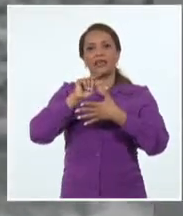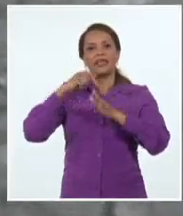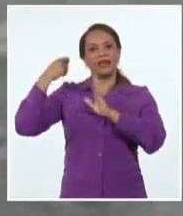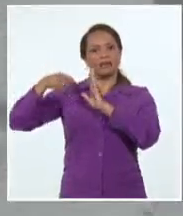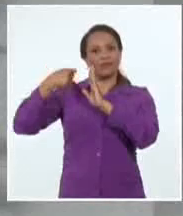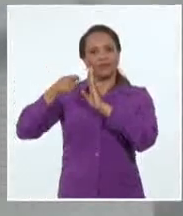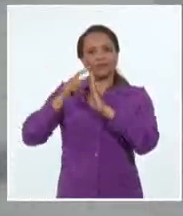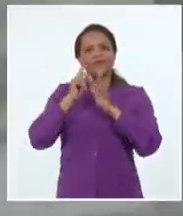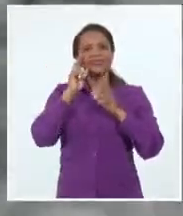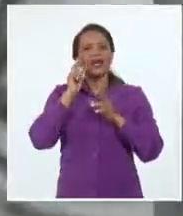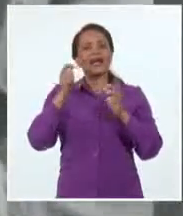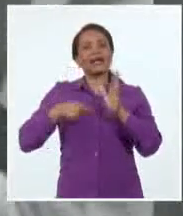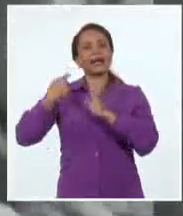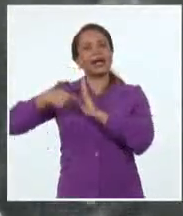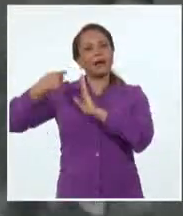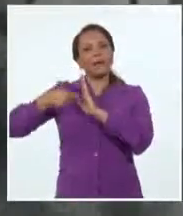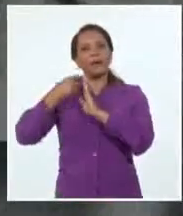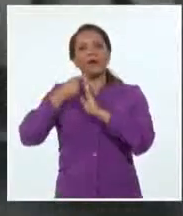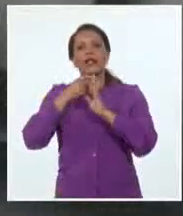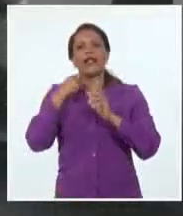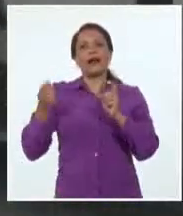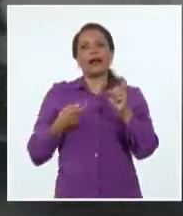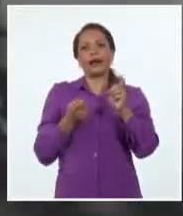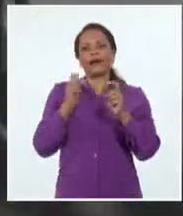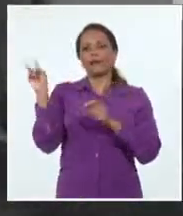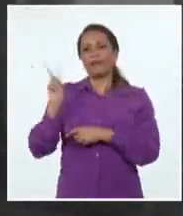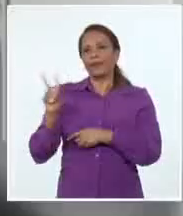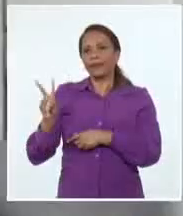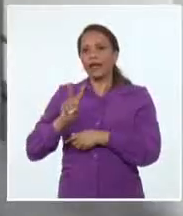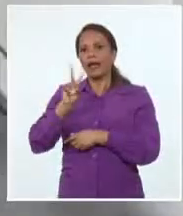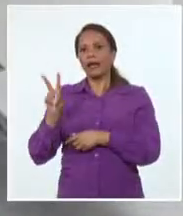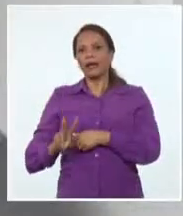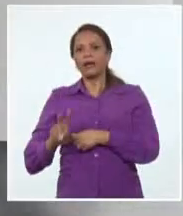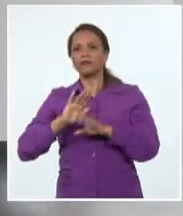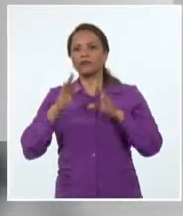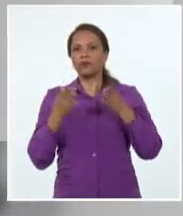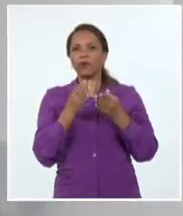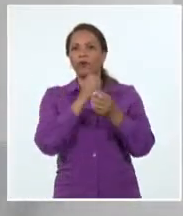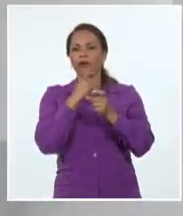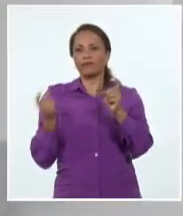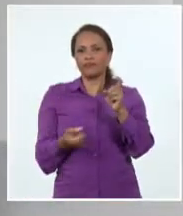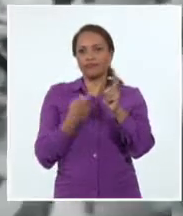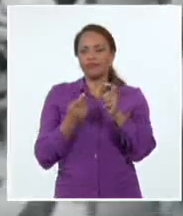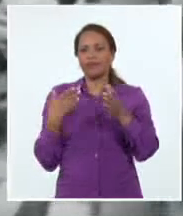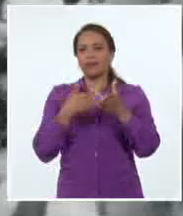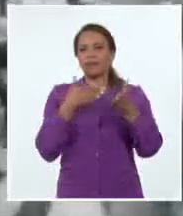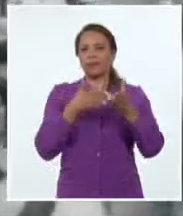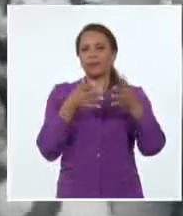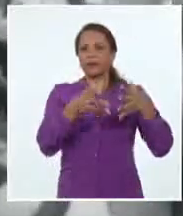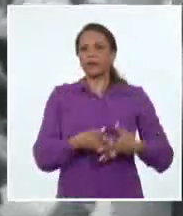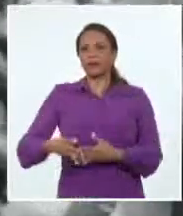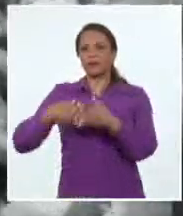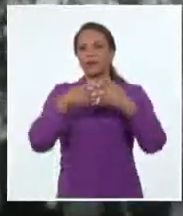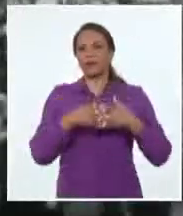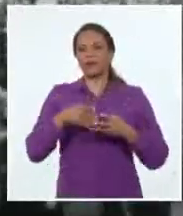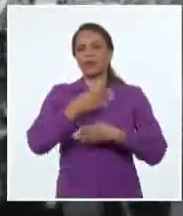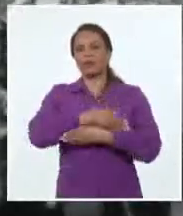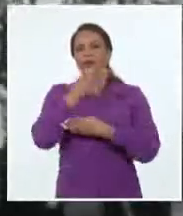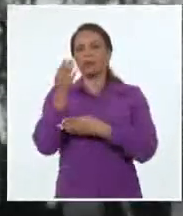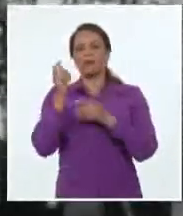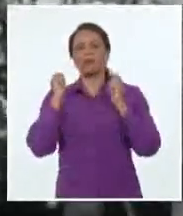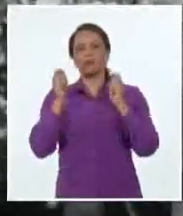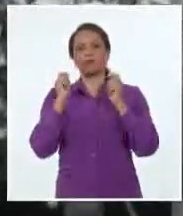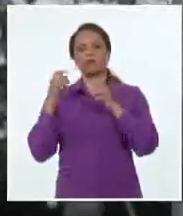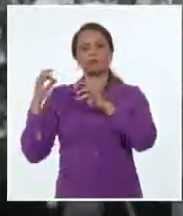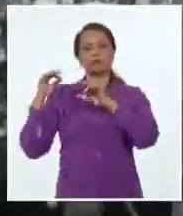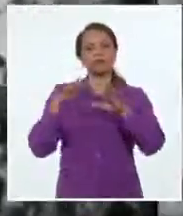Álvarez captó la guerra en Vietnam, los movimientos de liberación de su época, la injerencia estadounidense, los levantamientos populares y la